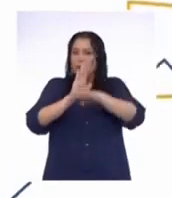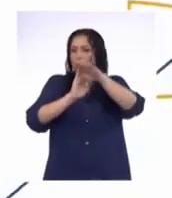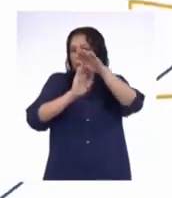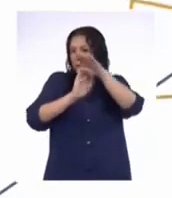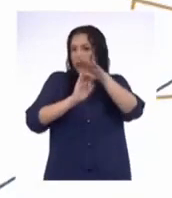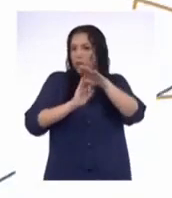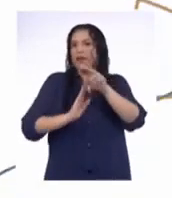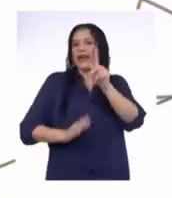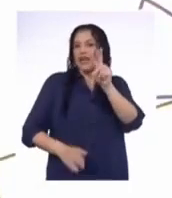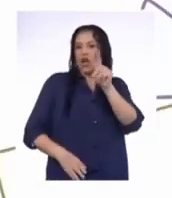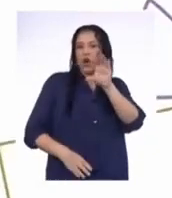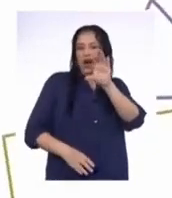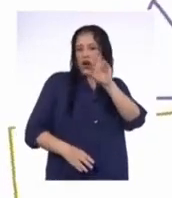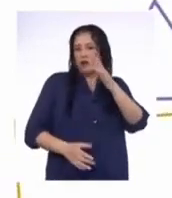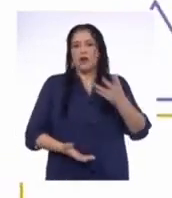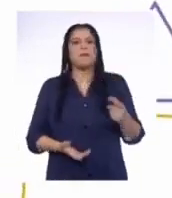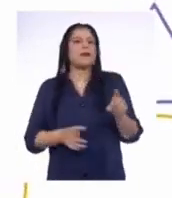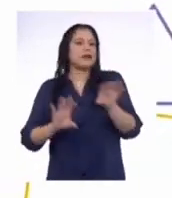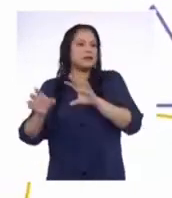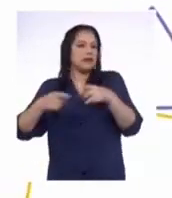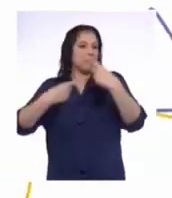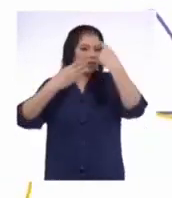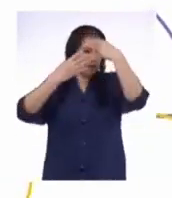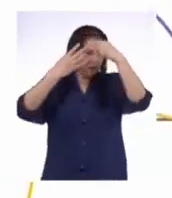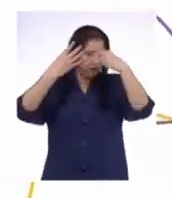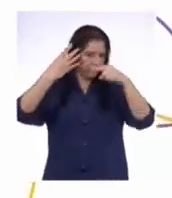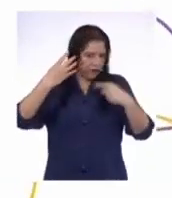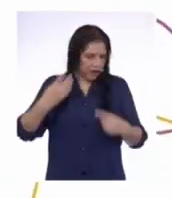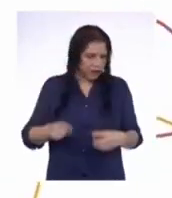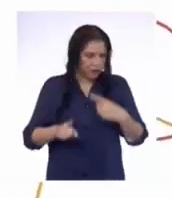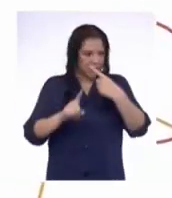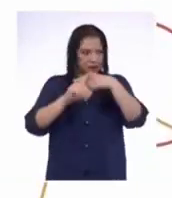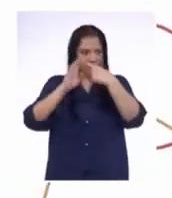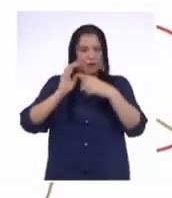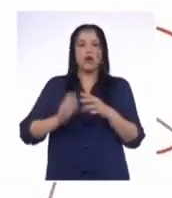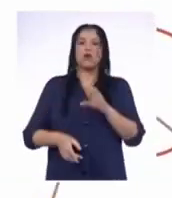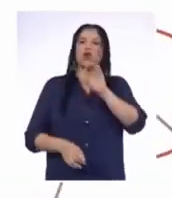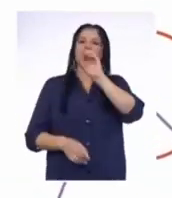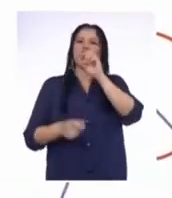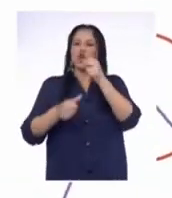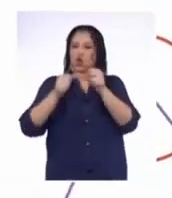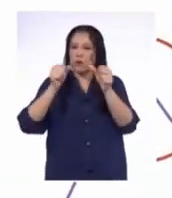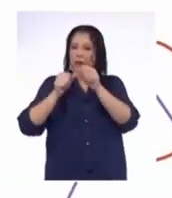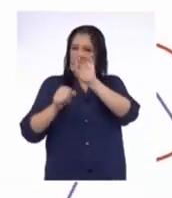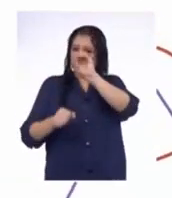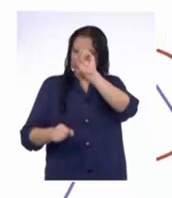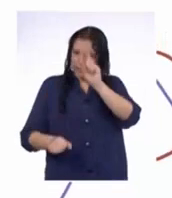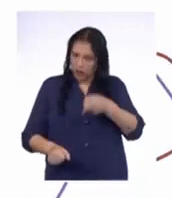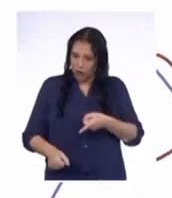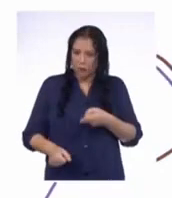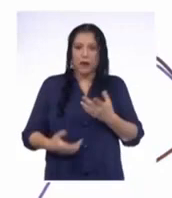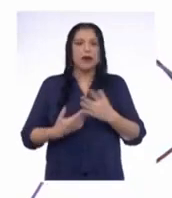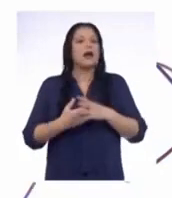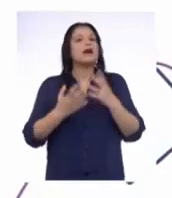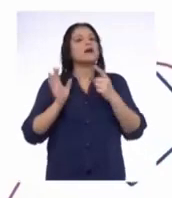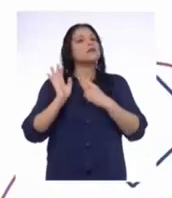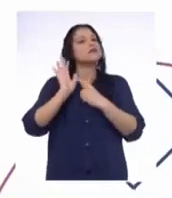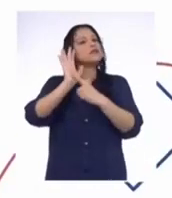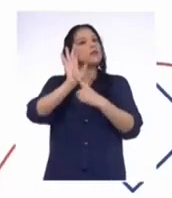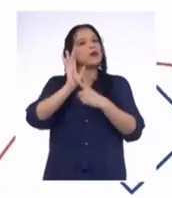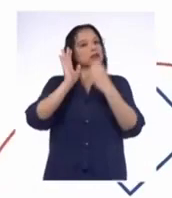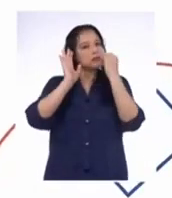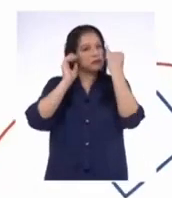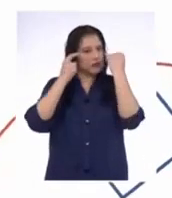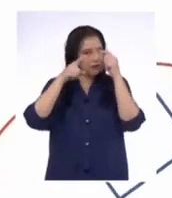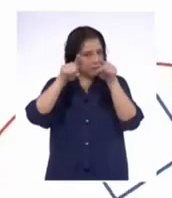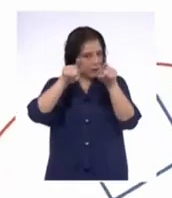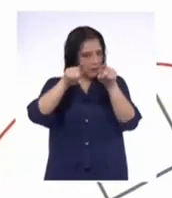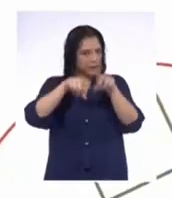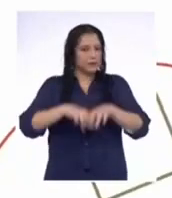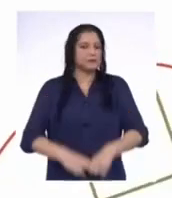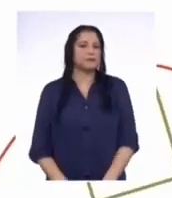lo cual se realizaron una serie de operaciones con los números decimales, tal como se muestra en la imagen.